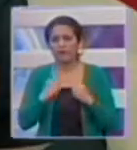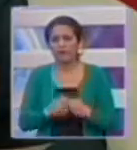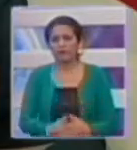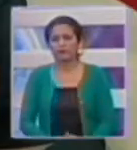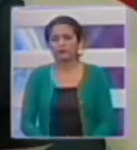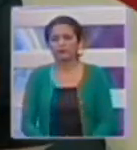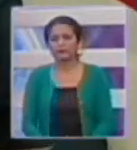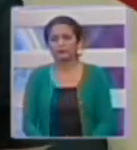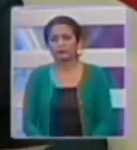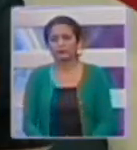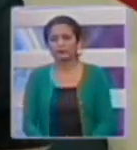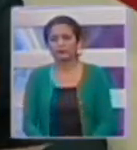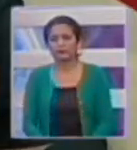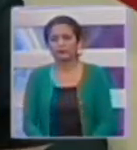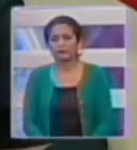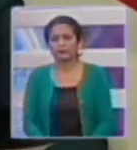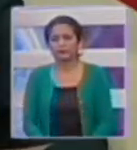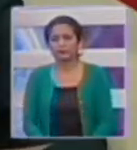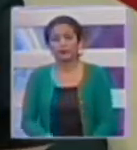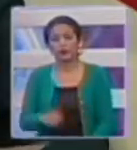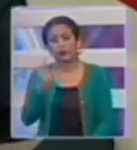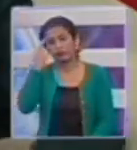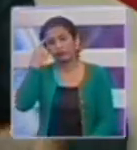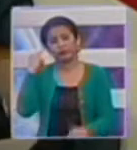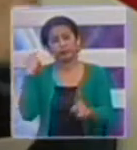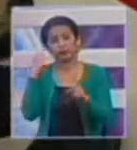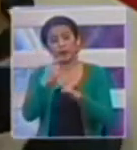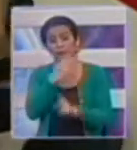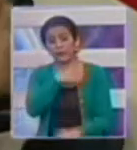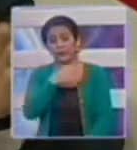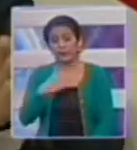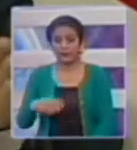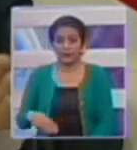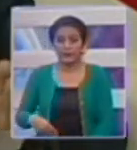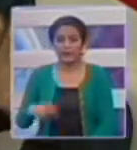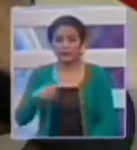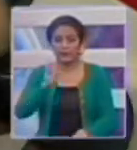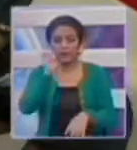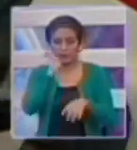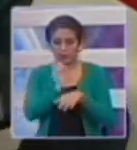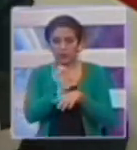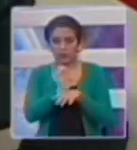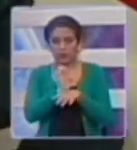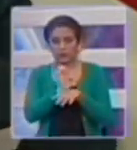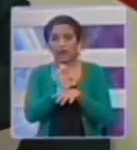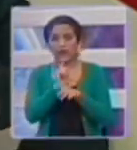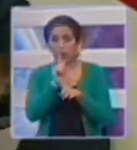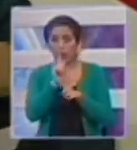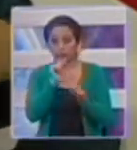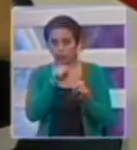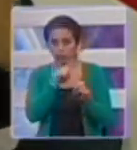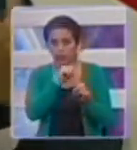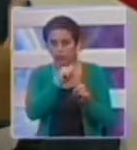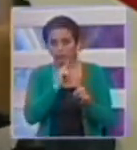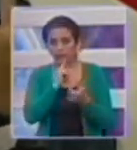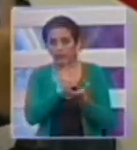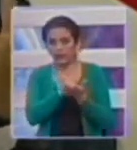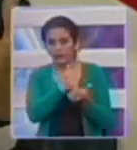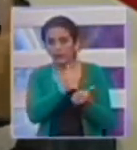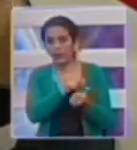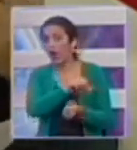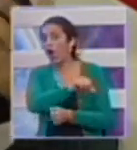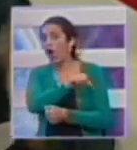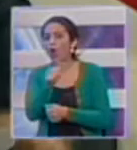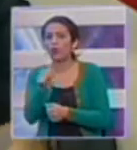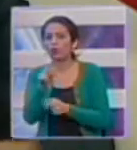es solamente la carrera hacia la presidencia de la República, hay un tema muy importante, la Asamblea Nacional. ¿Cómo se están preparando